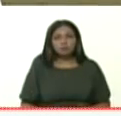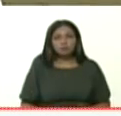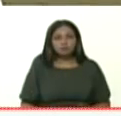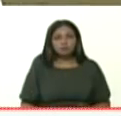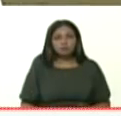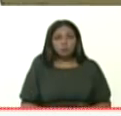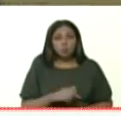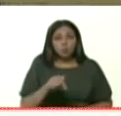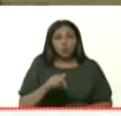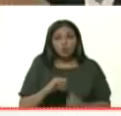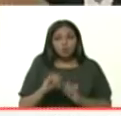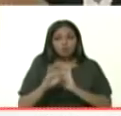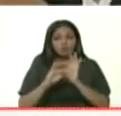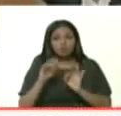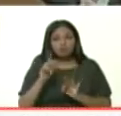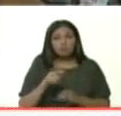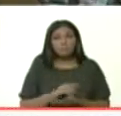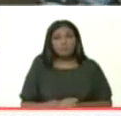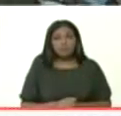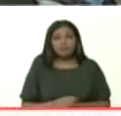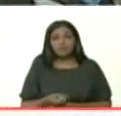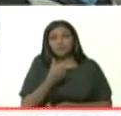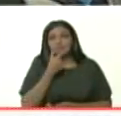Hoy por hoy es más fácil.